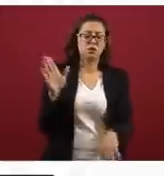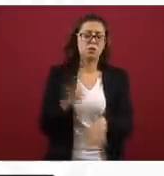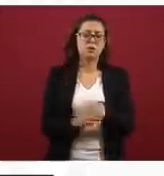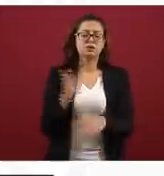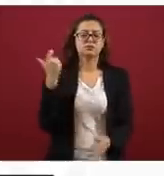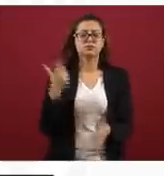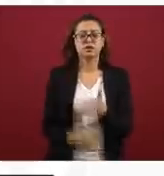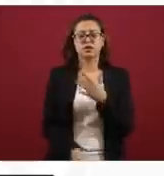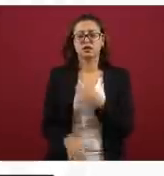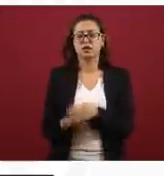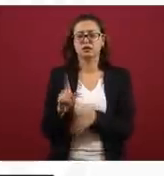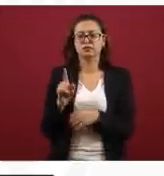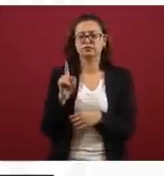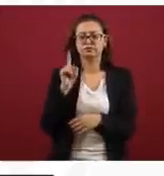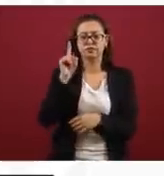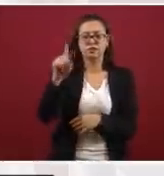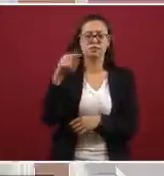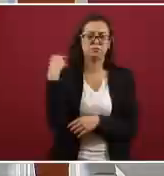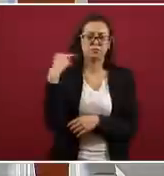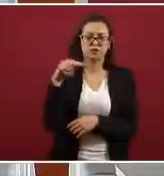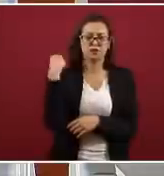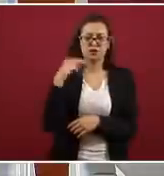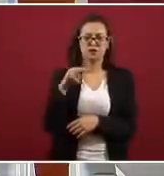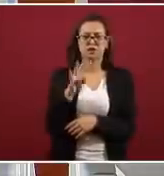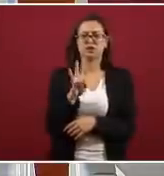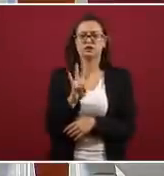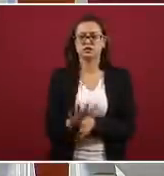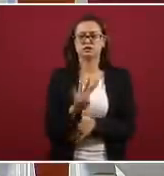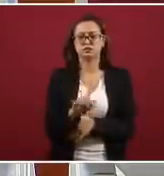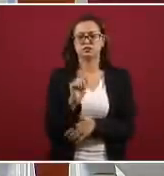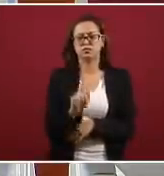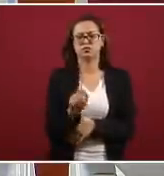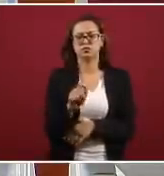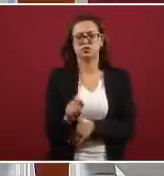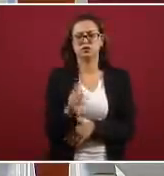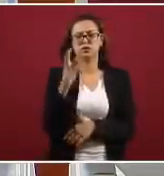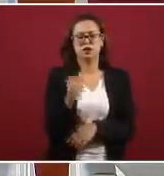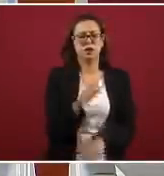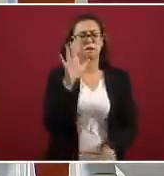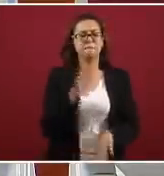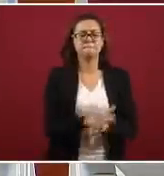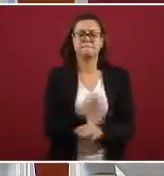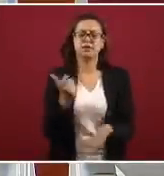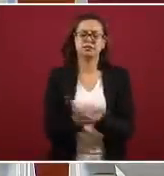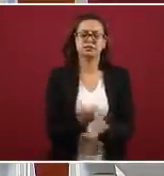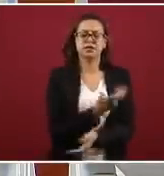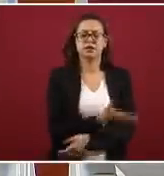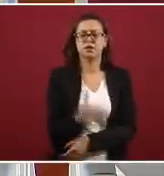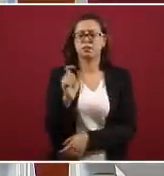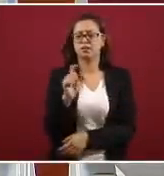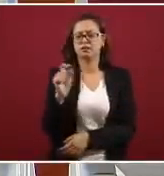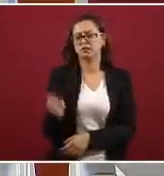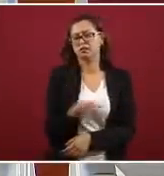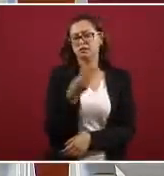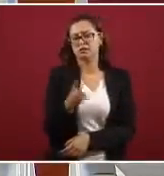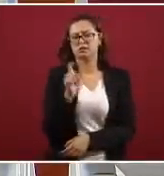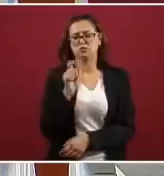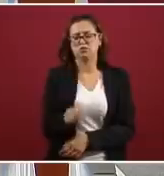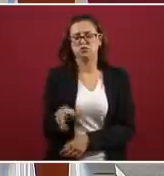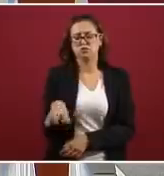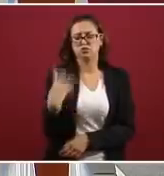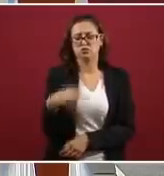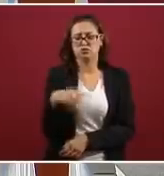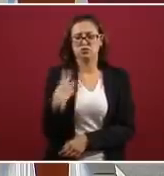lo encontramos en Medellín de Bravo, Veracruz, a 19.39 por litro, mientras que el más caro a 23 pesos con 14 centavos